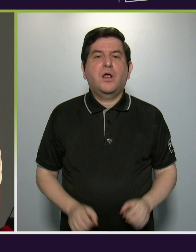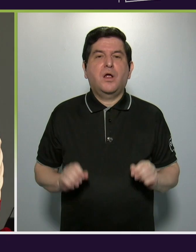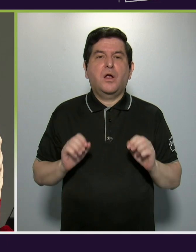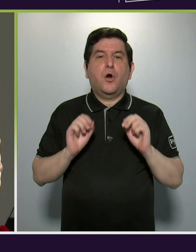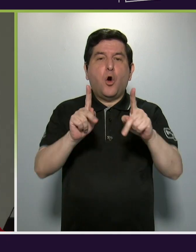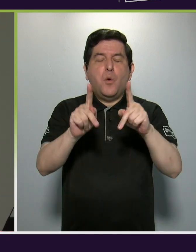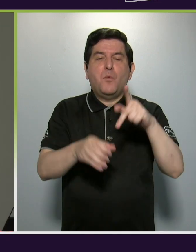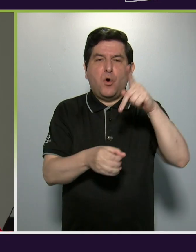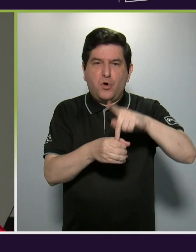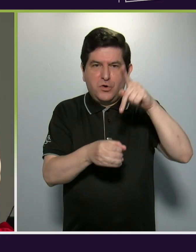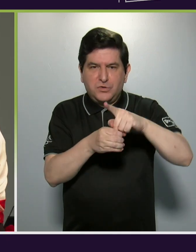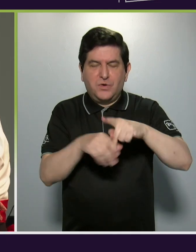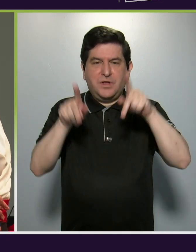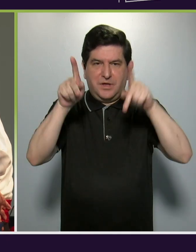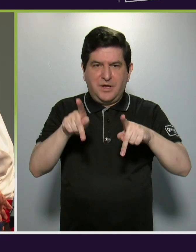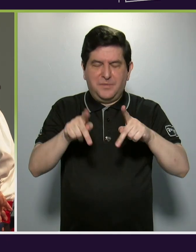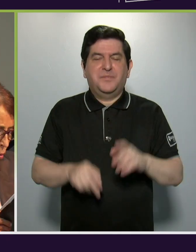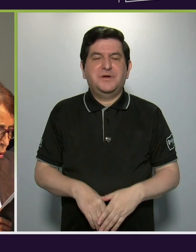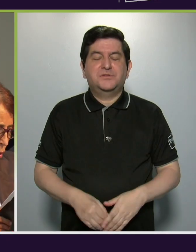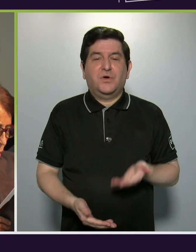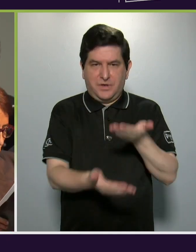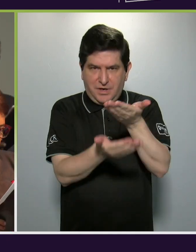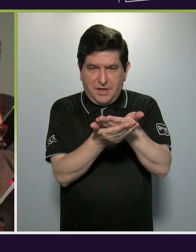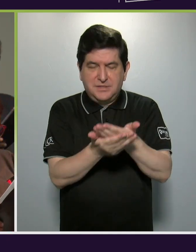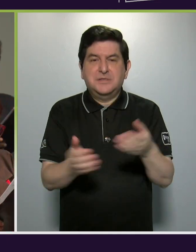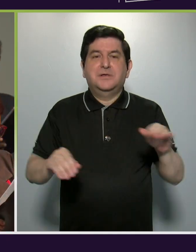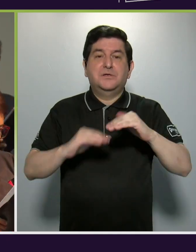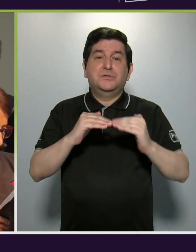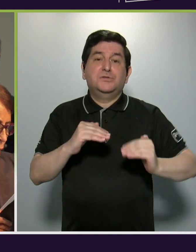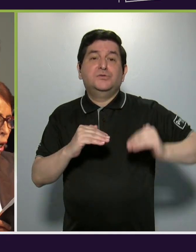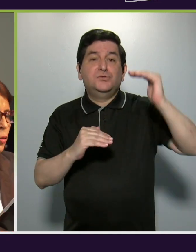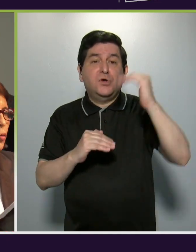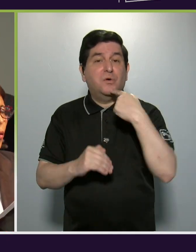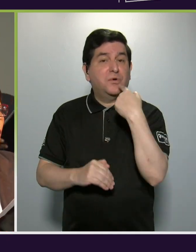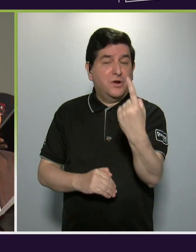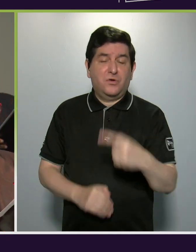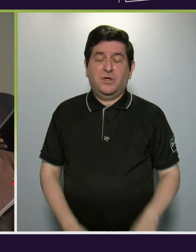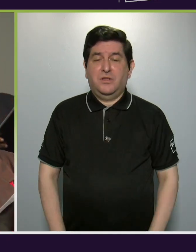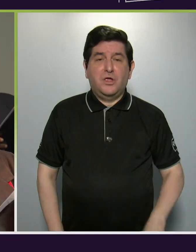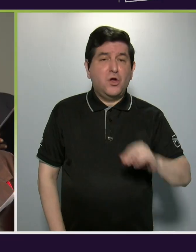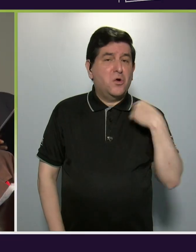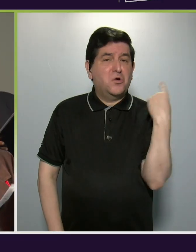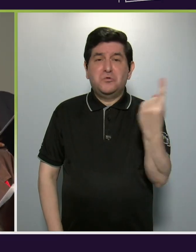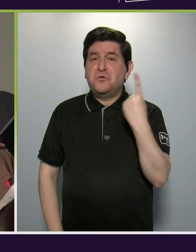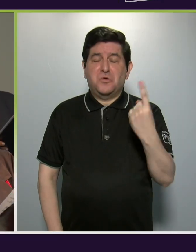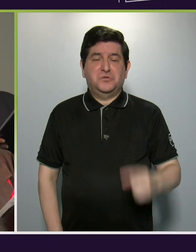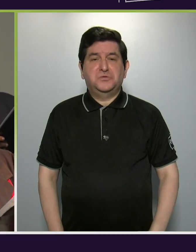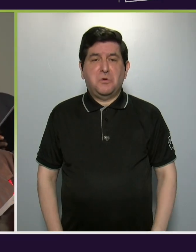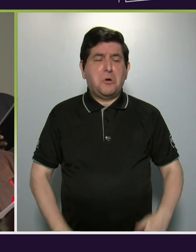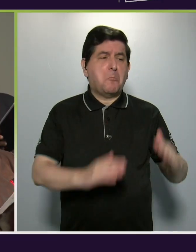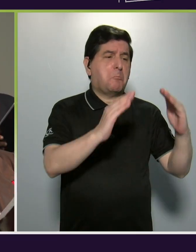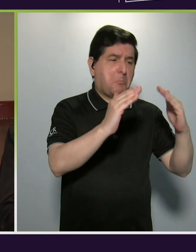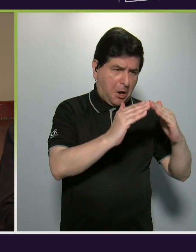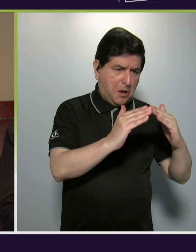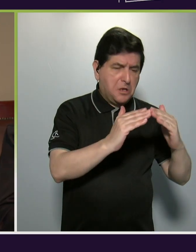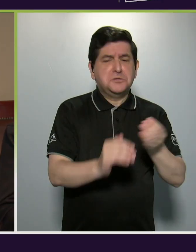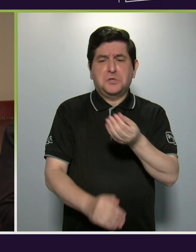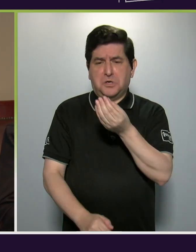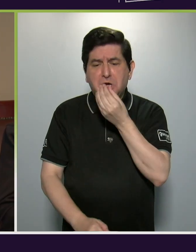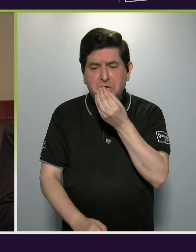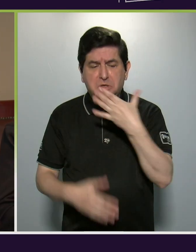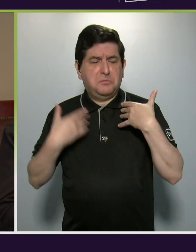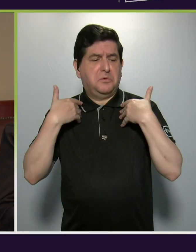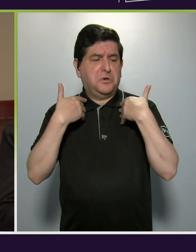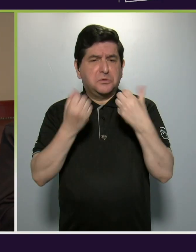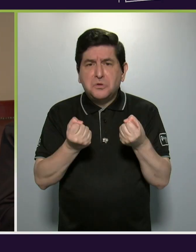de participación para las personas, más allá de lo que incluso vos mencionaste, nada más decir, tienen casa y alimento y